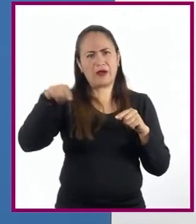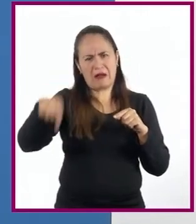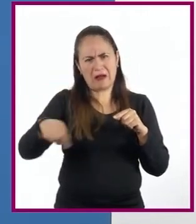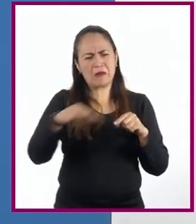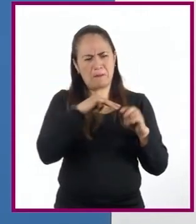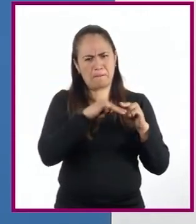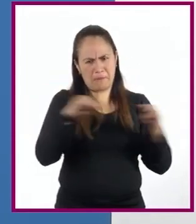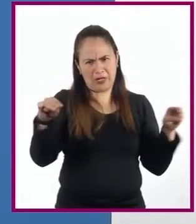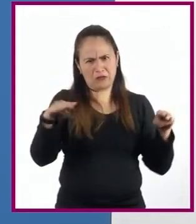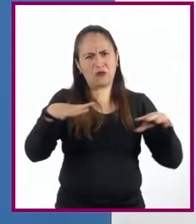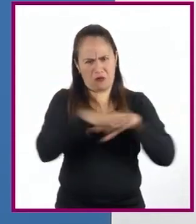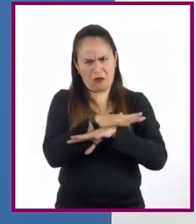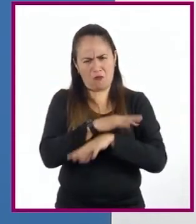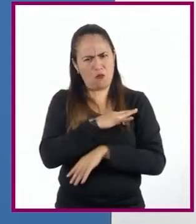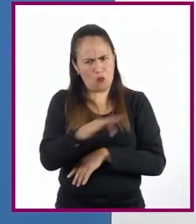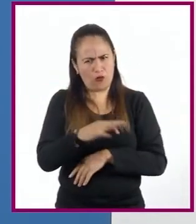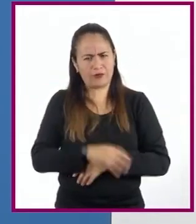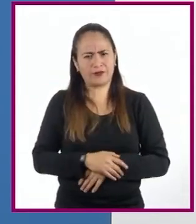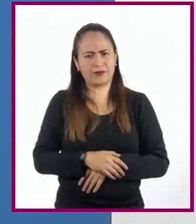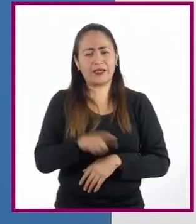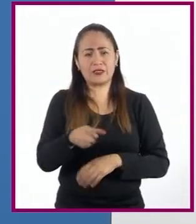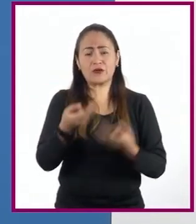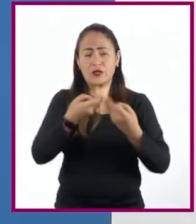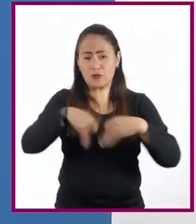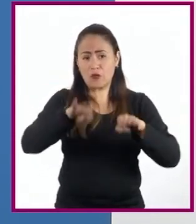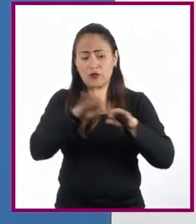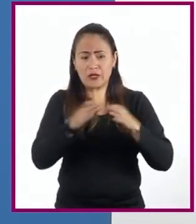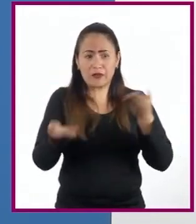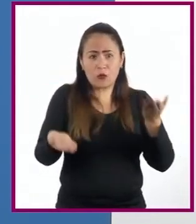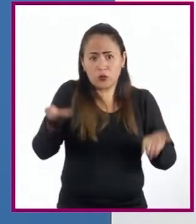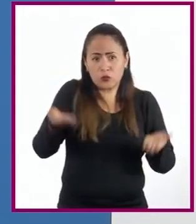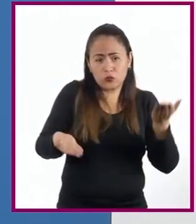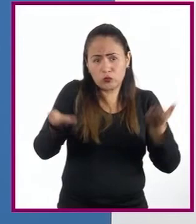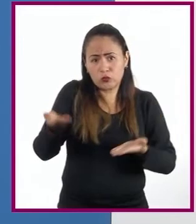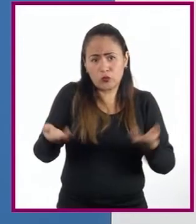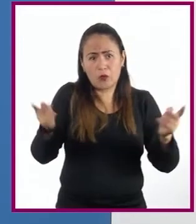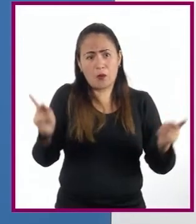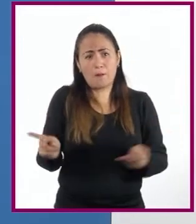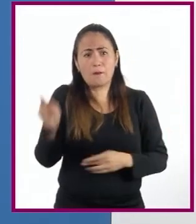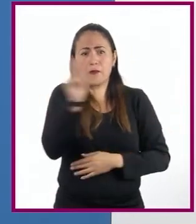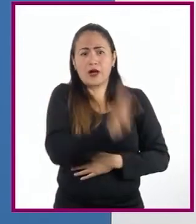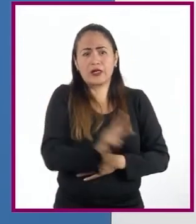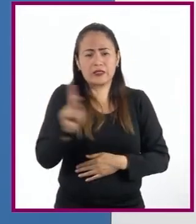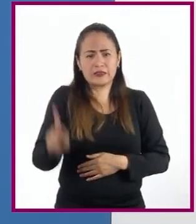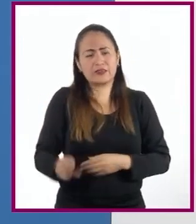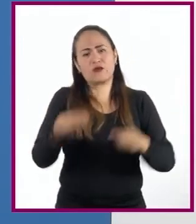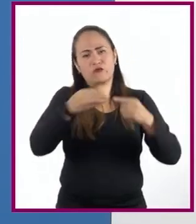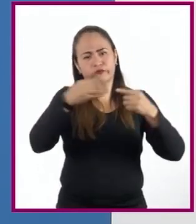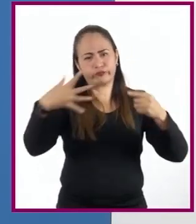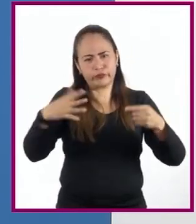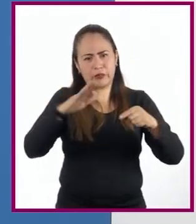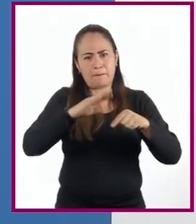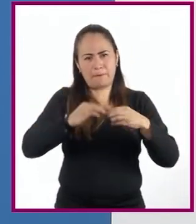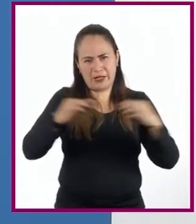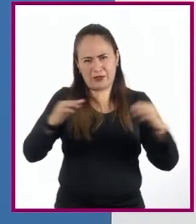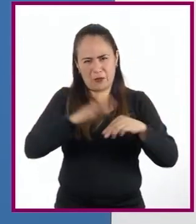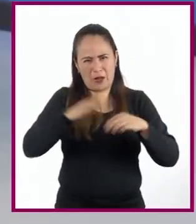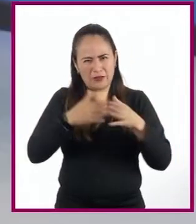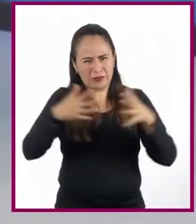aquí la importancia de reconocer las equivalencias entre múltiplos y submúltiplos del